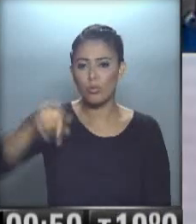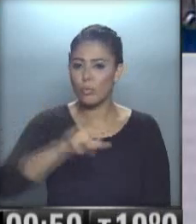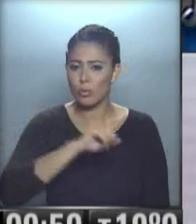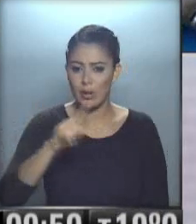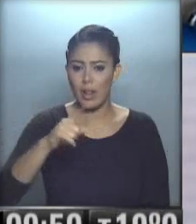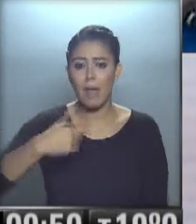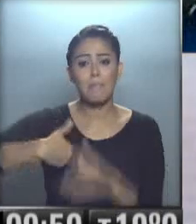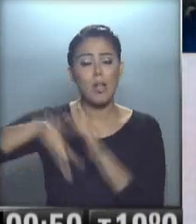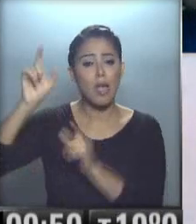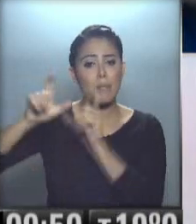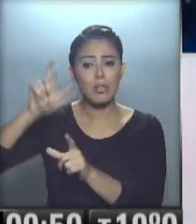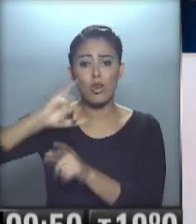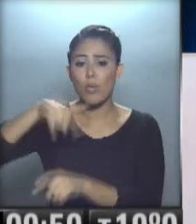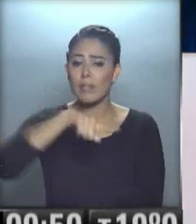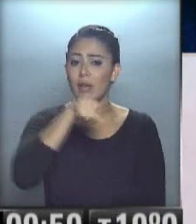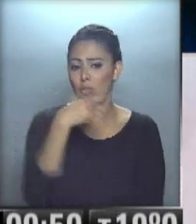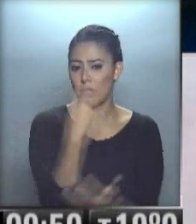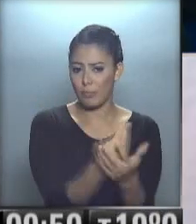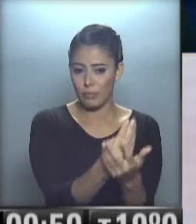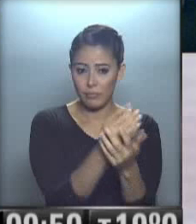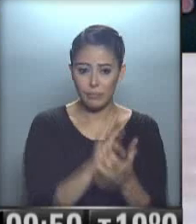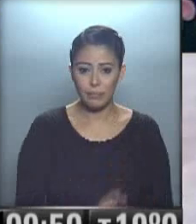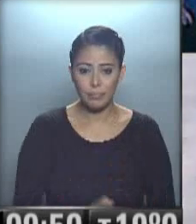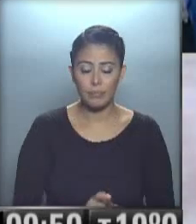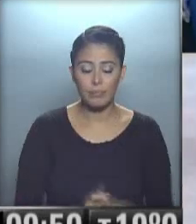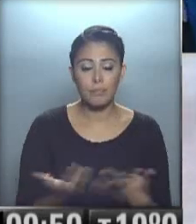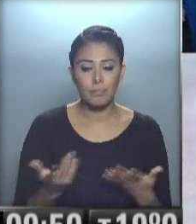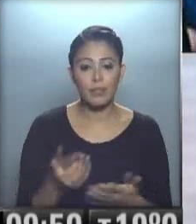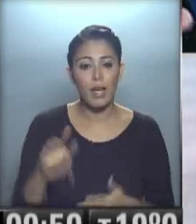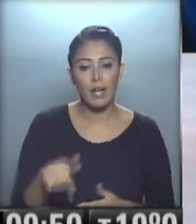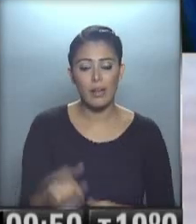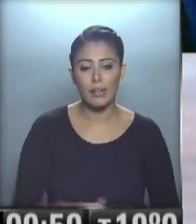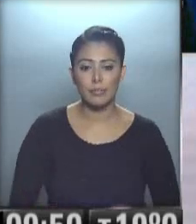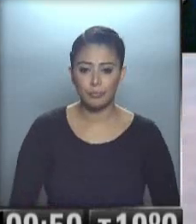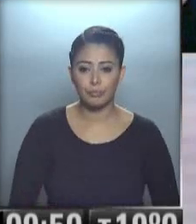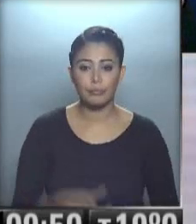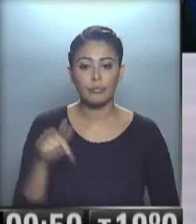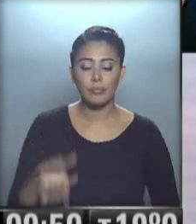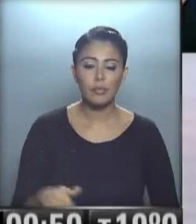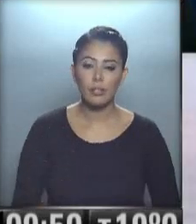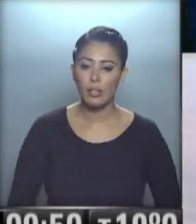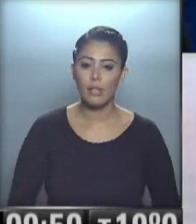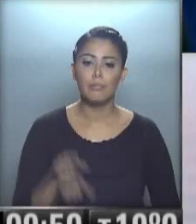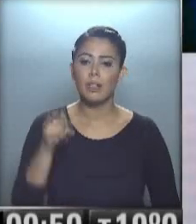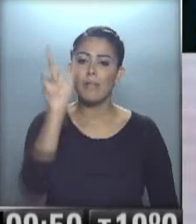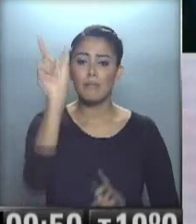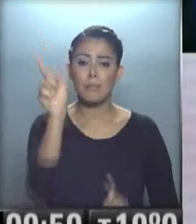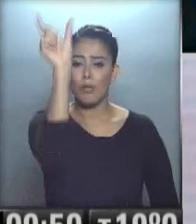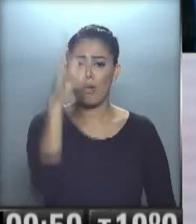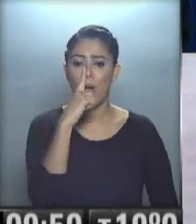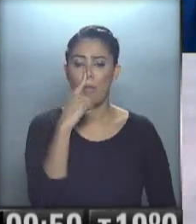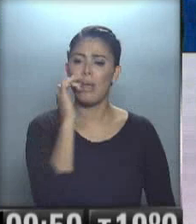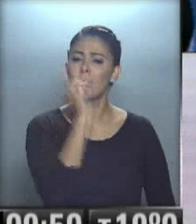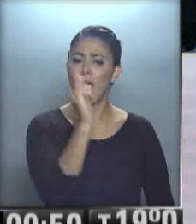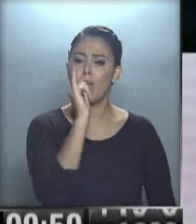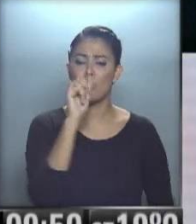totalidad de los ocupantes de aquí. Bueno, aquí está, sigue denunciando este papel